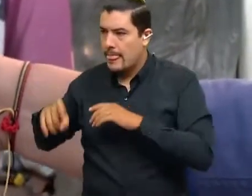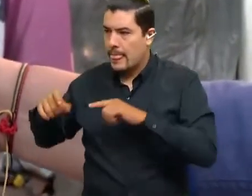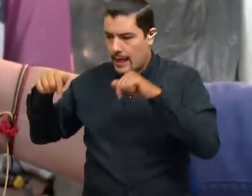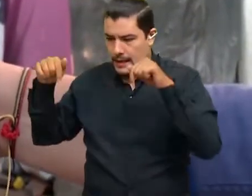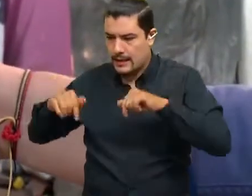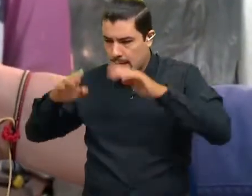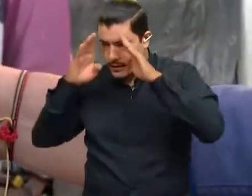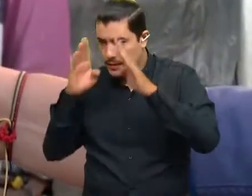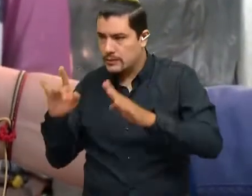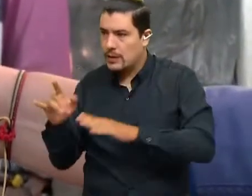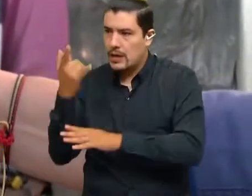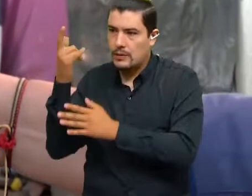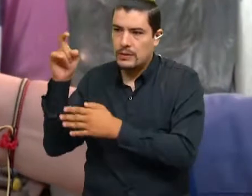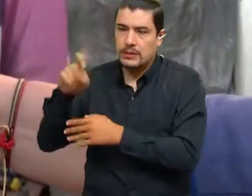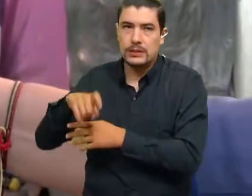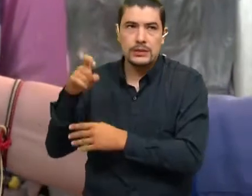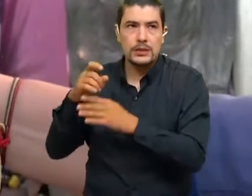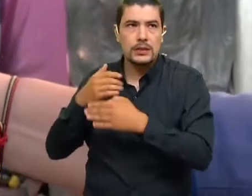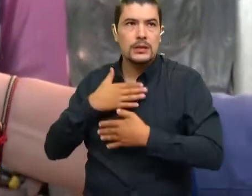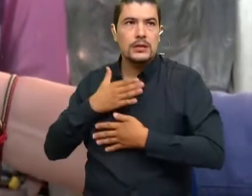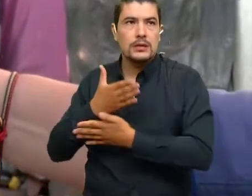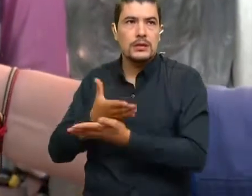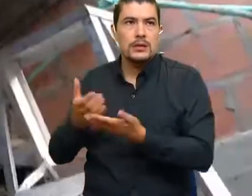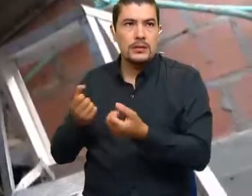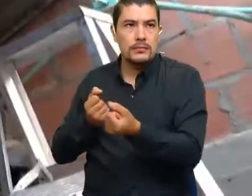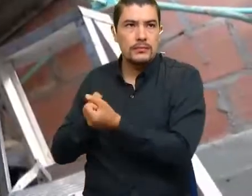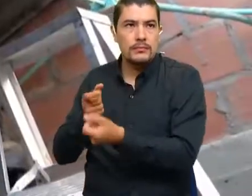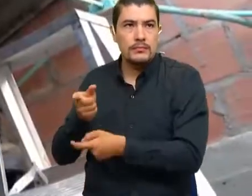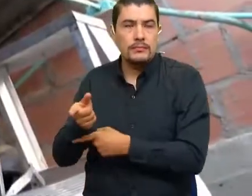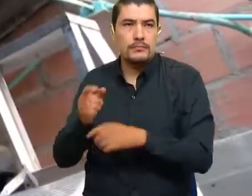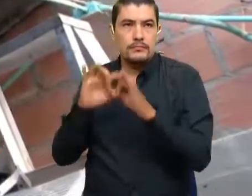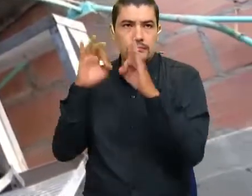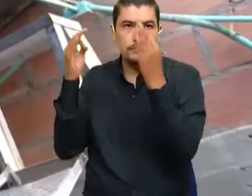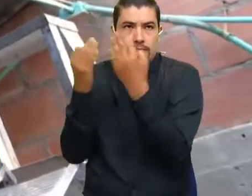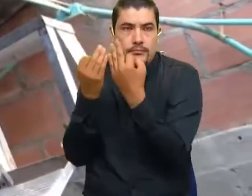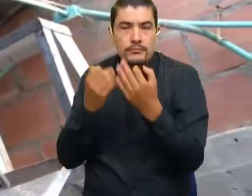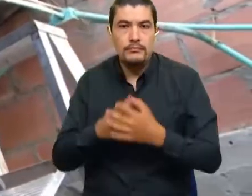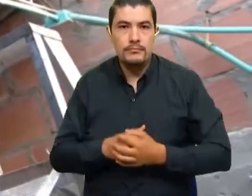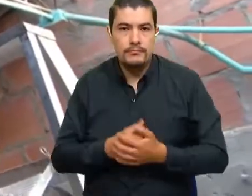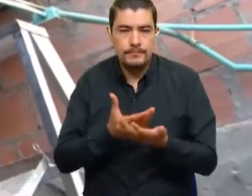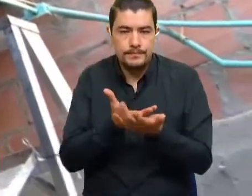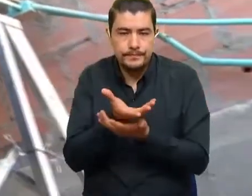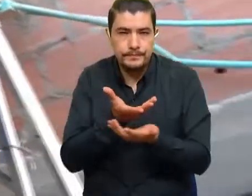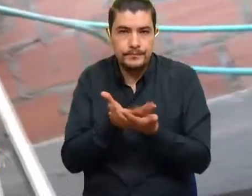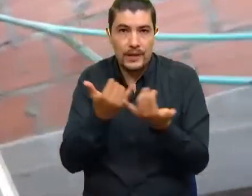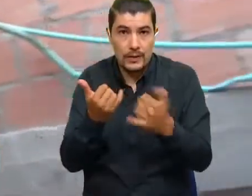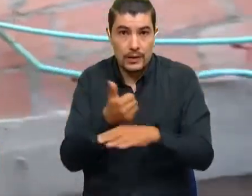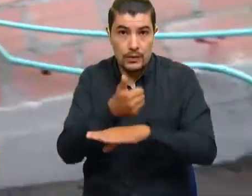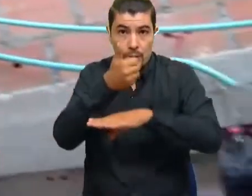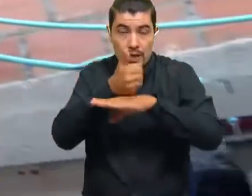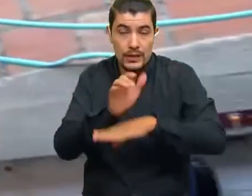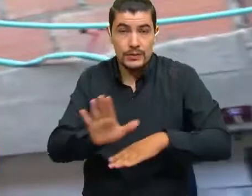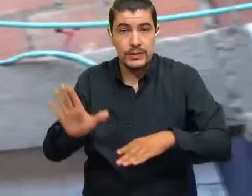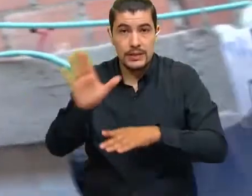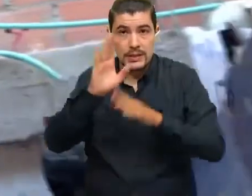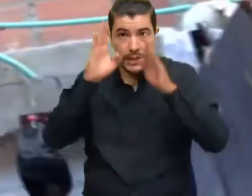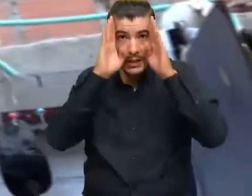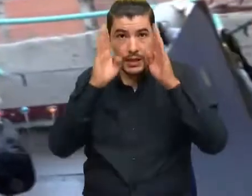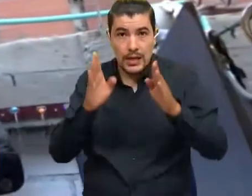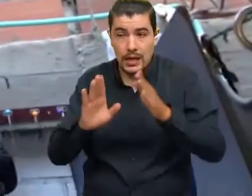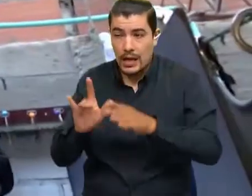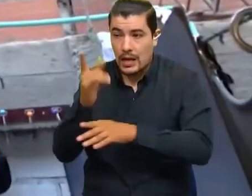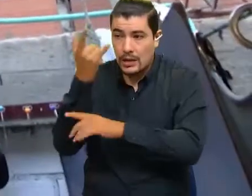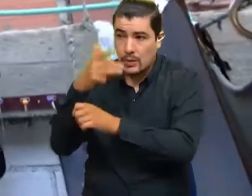pendientes a ver qué les podemos ayudar en que la familia la recomendación de las autoridades es estar muy alerta ante cualquier